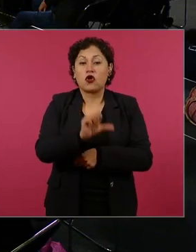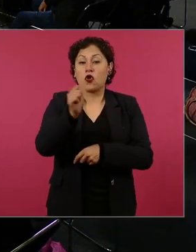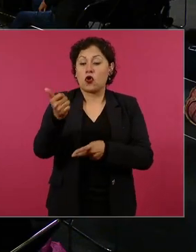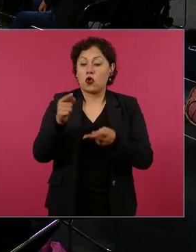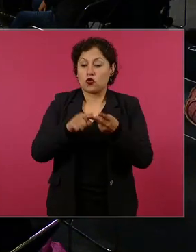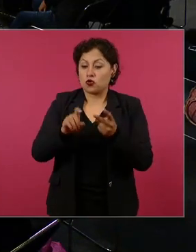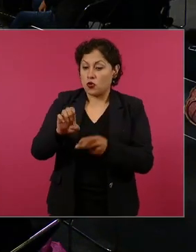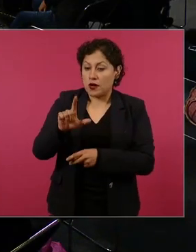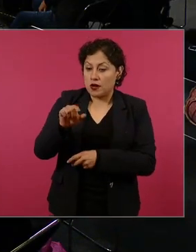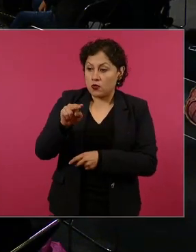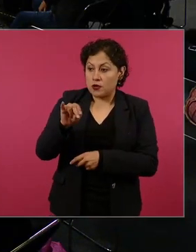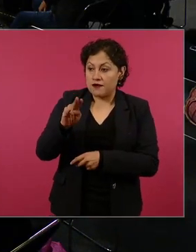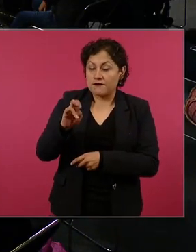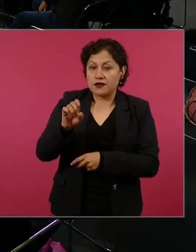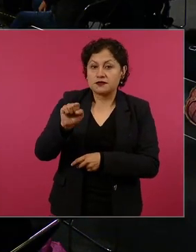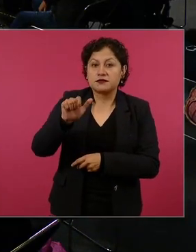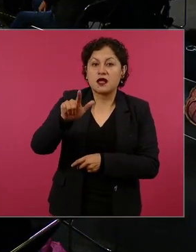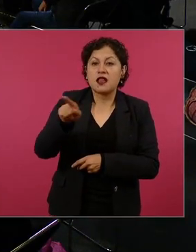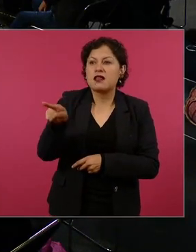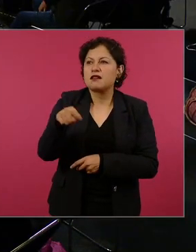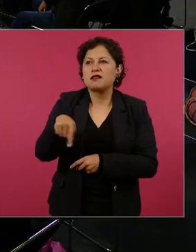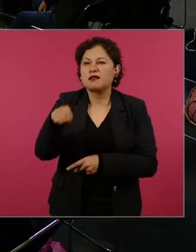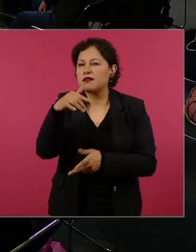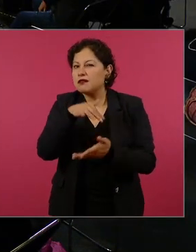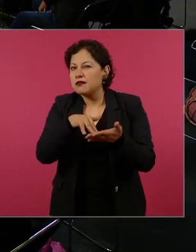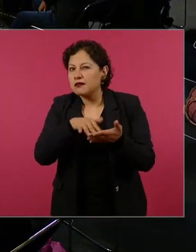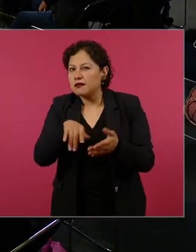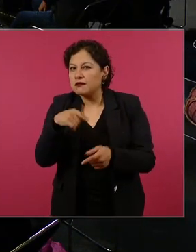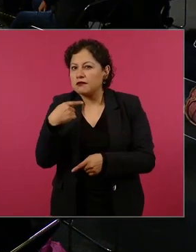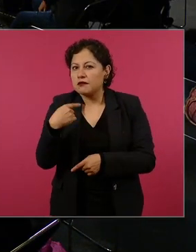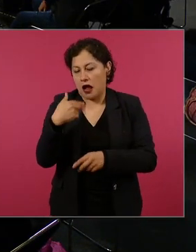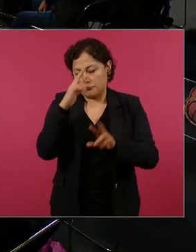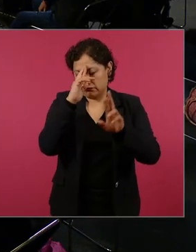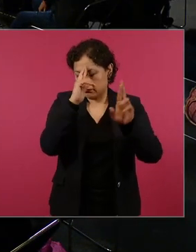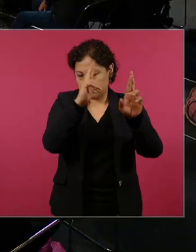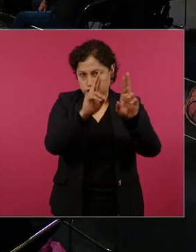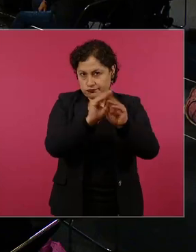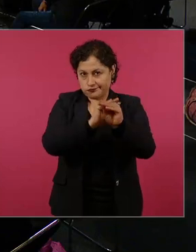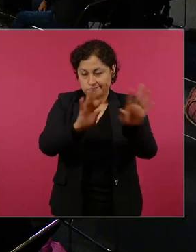No, con todo respeto, o sea, ¿cuántos?